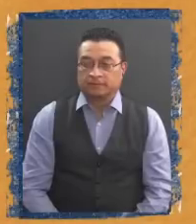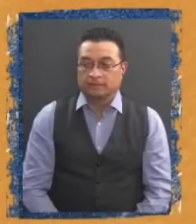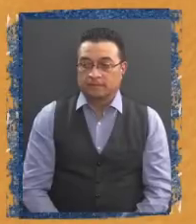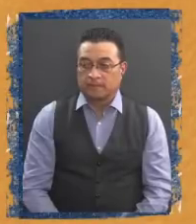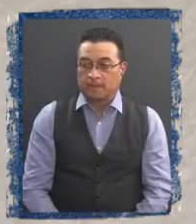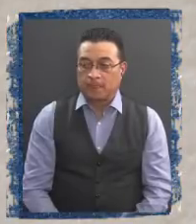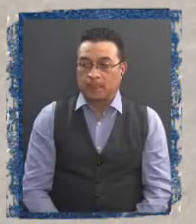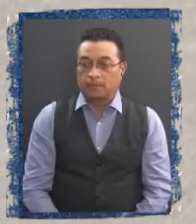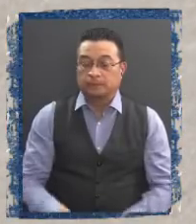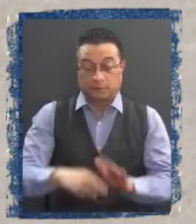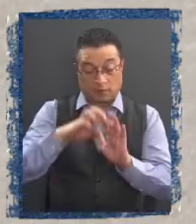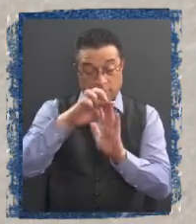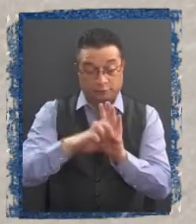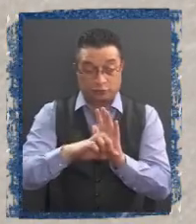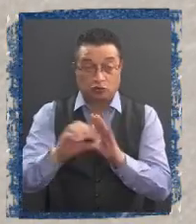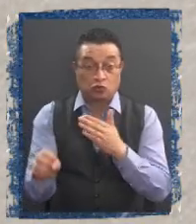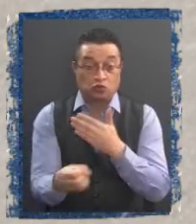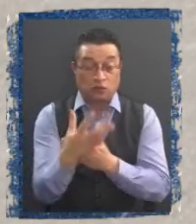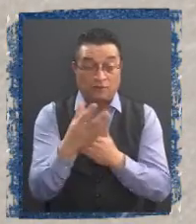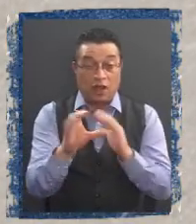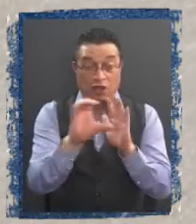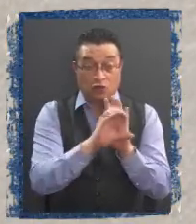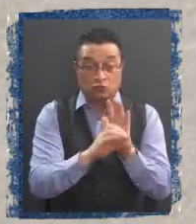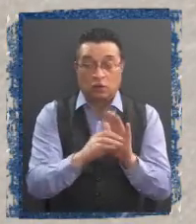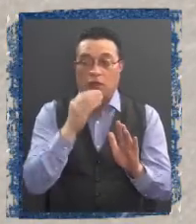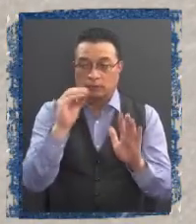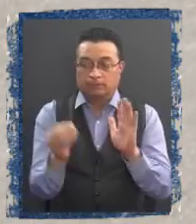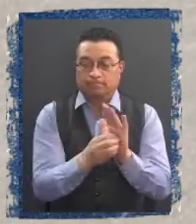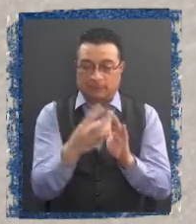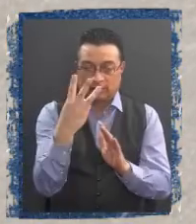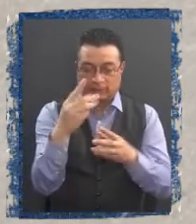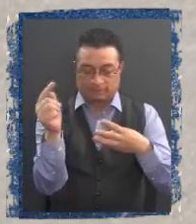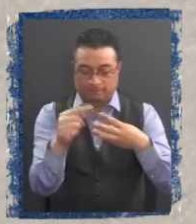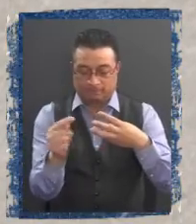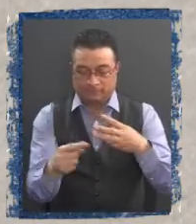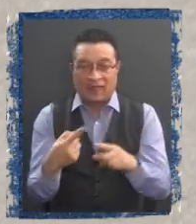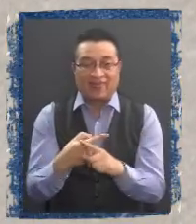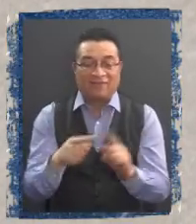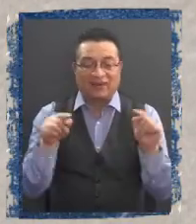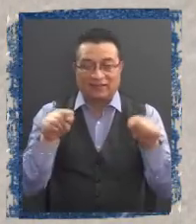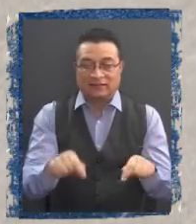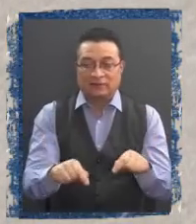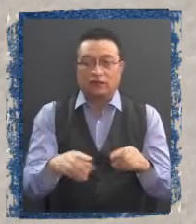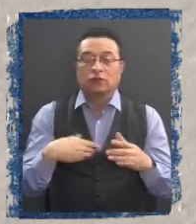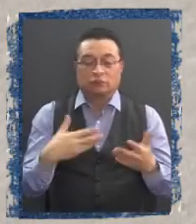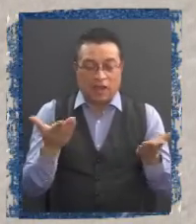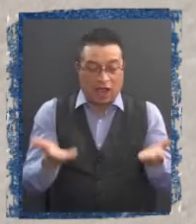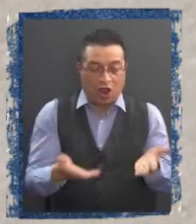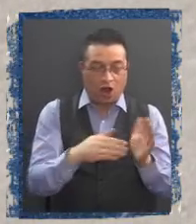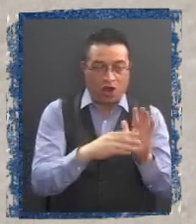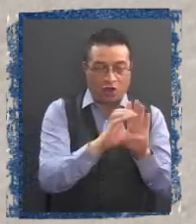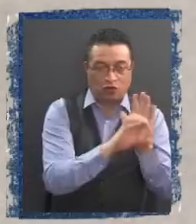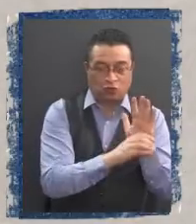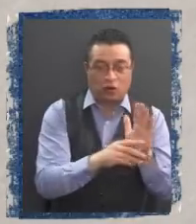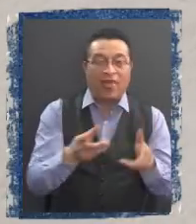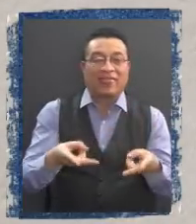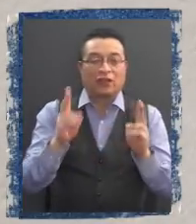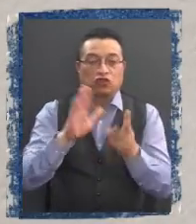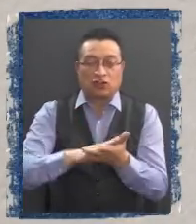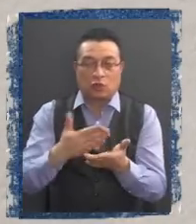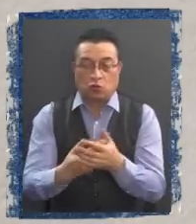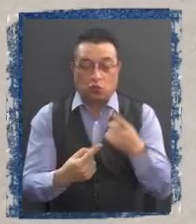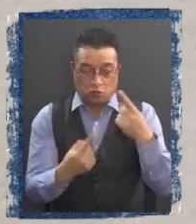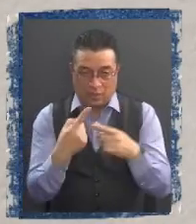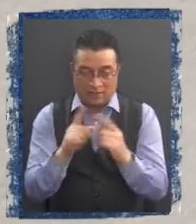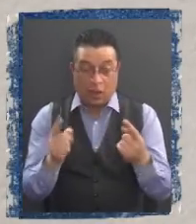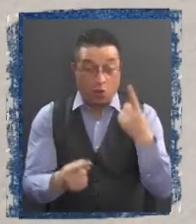El proyecto de nueva Constitución establece 3 principales diferencias con la actual Carta Magna en materia de derecho a la salud. La primera es